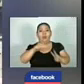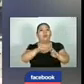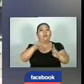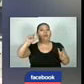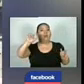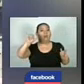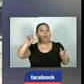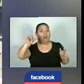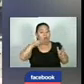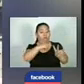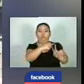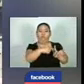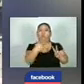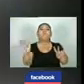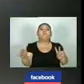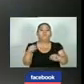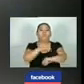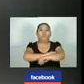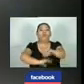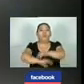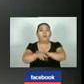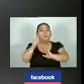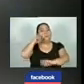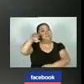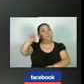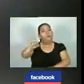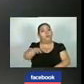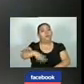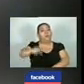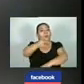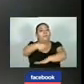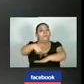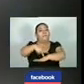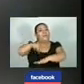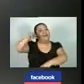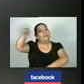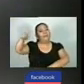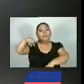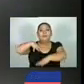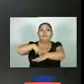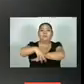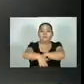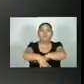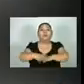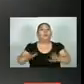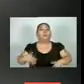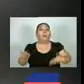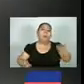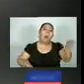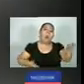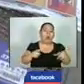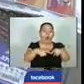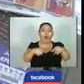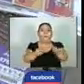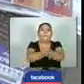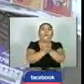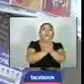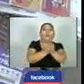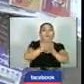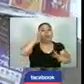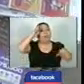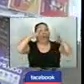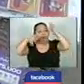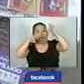Angélica Hernández Menjíbar fueron capturadas en flagrancia en el Parque Central de Nueva Concepción, en Chalatenango, por vender billetes de loterías